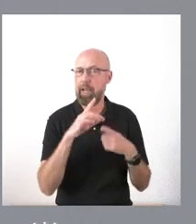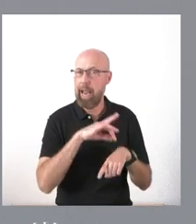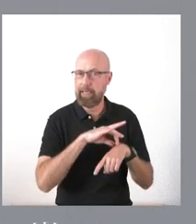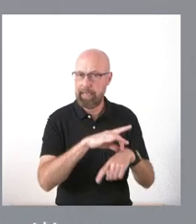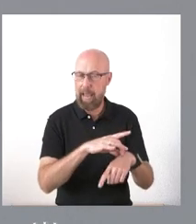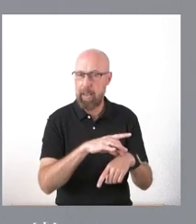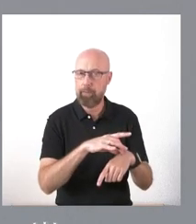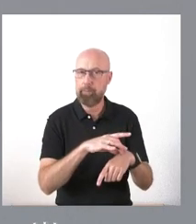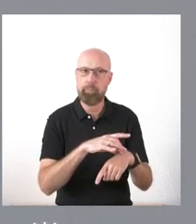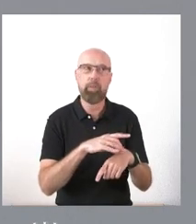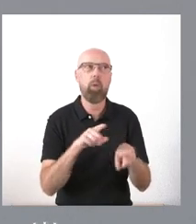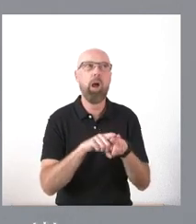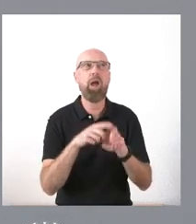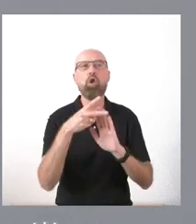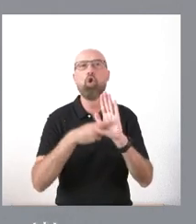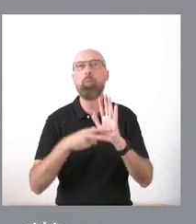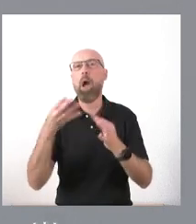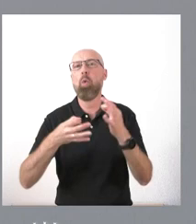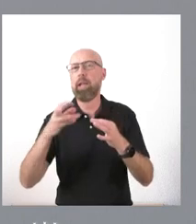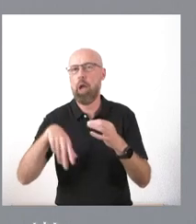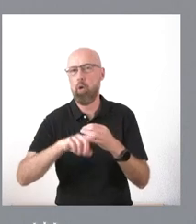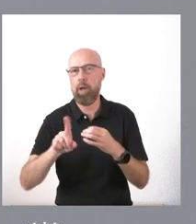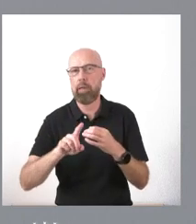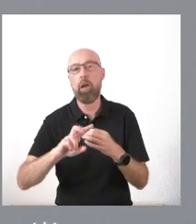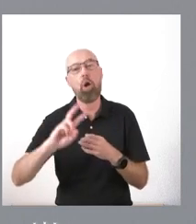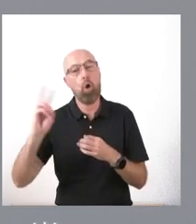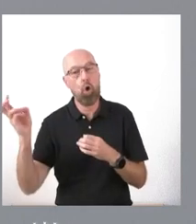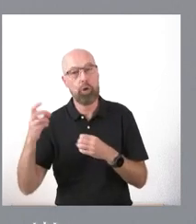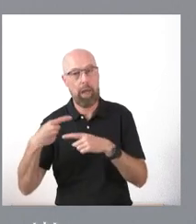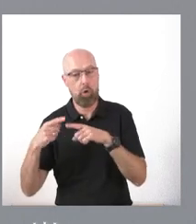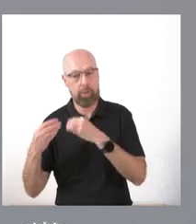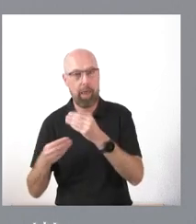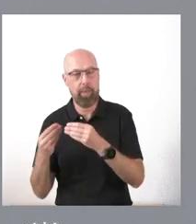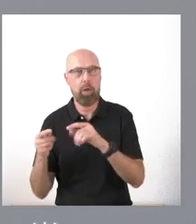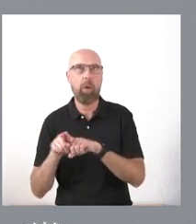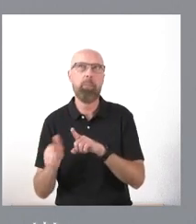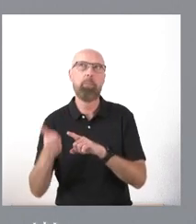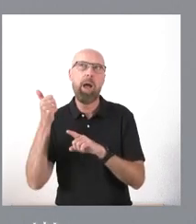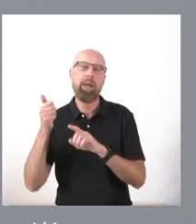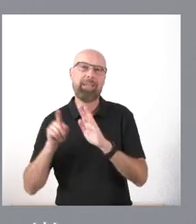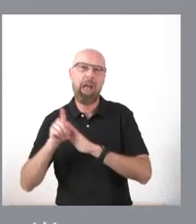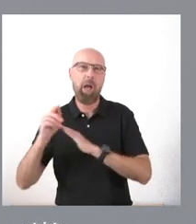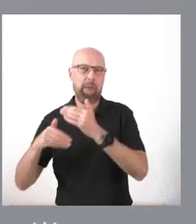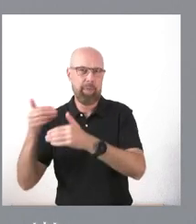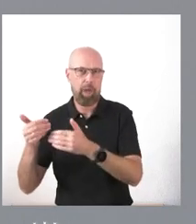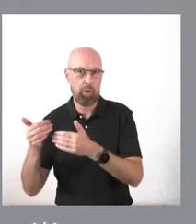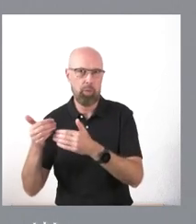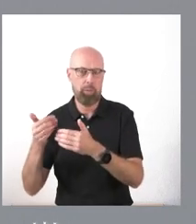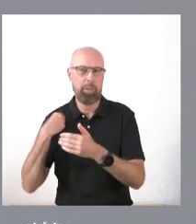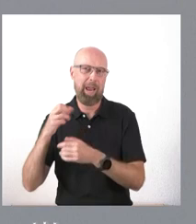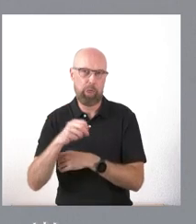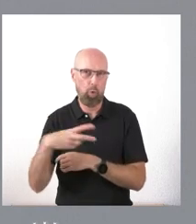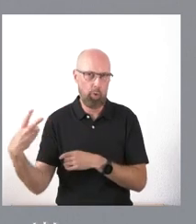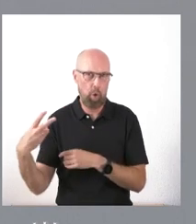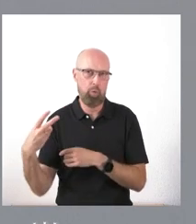no tiene una norma jurídica y la otra es un poco más avanzado esta resolución que habrá que analizar y